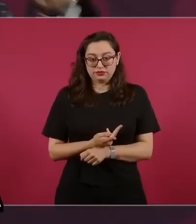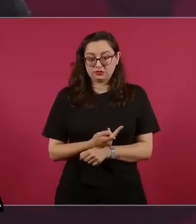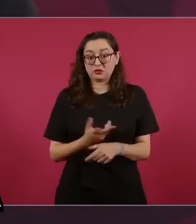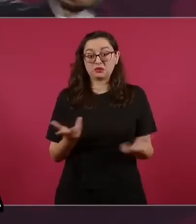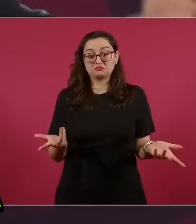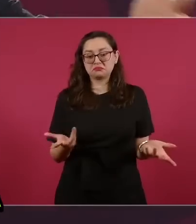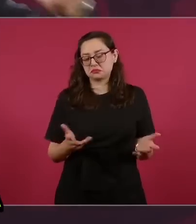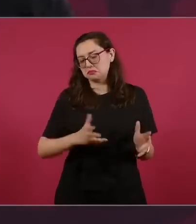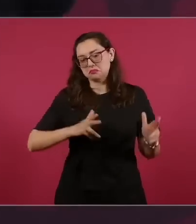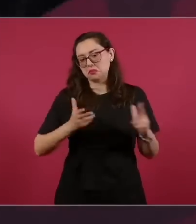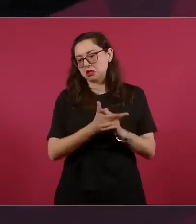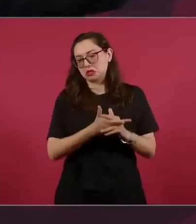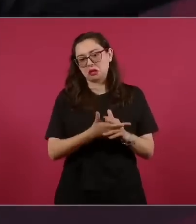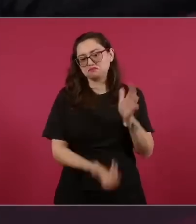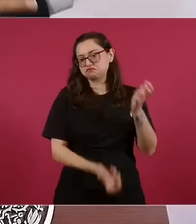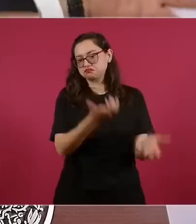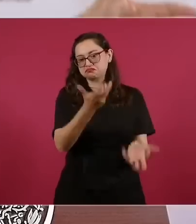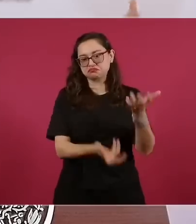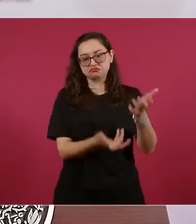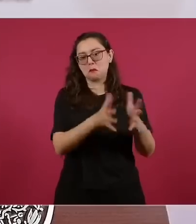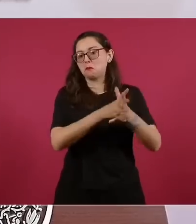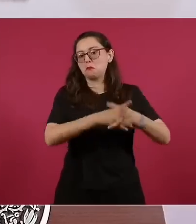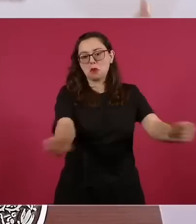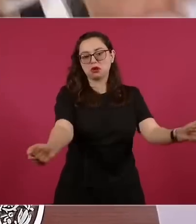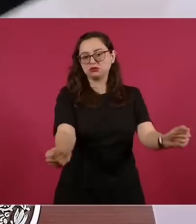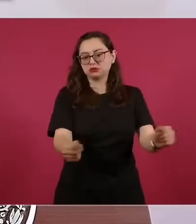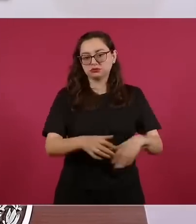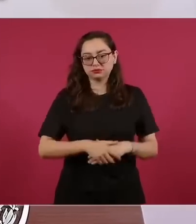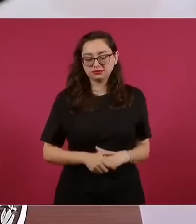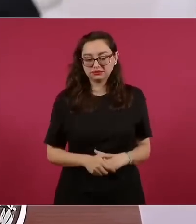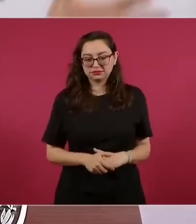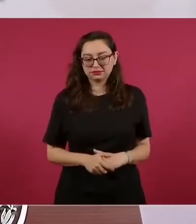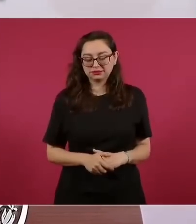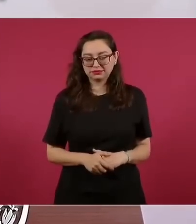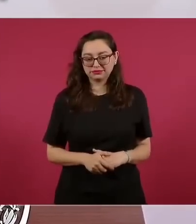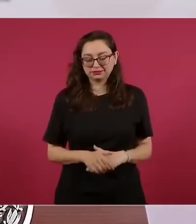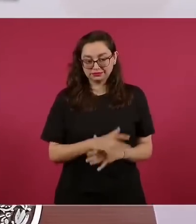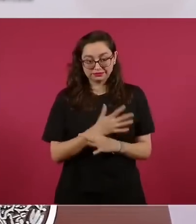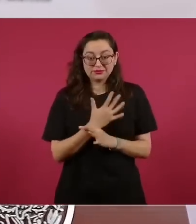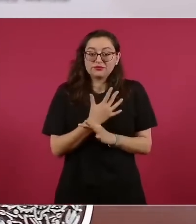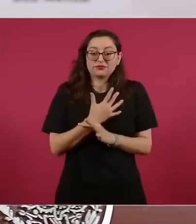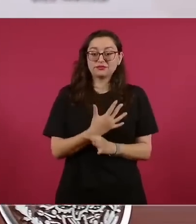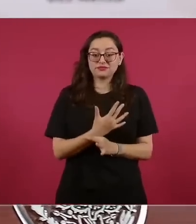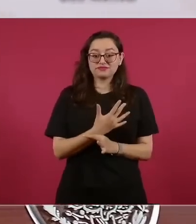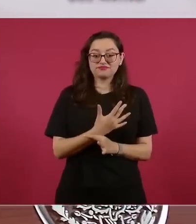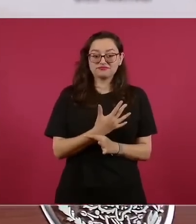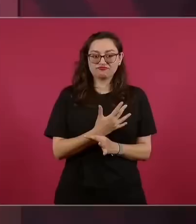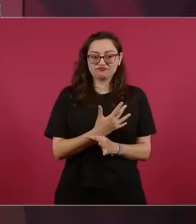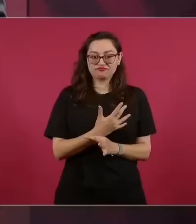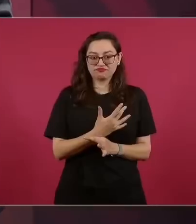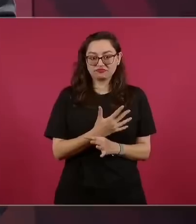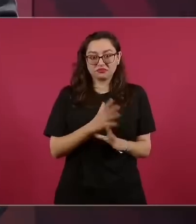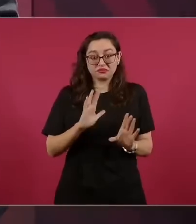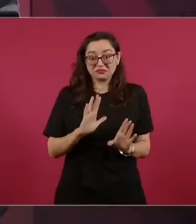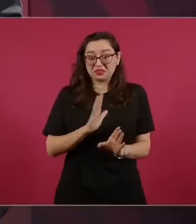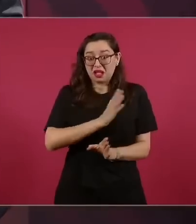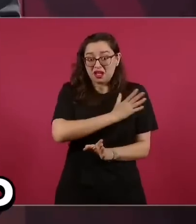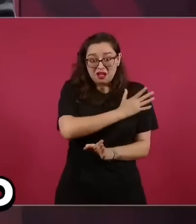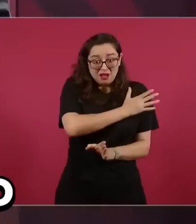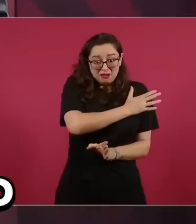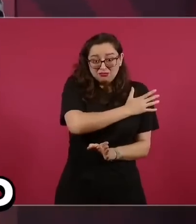desaparecen. Esa es una versión en general. Esa versión se mantiene